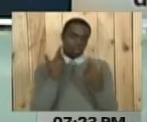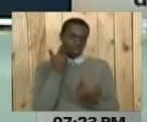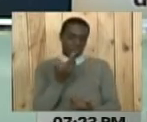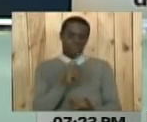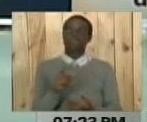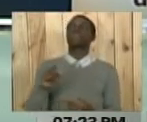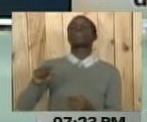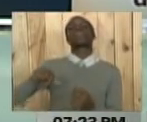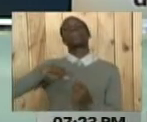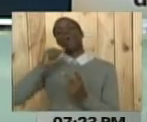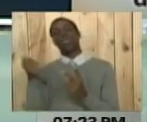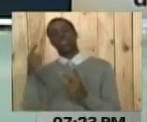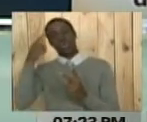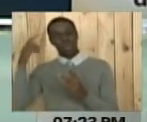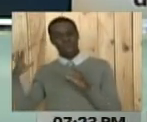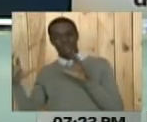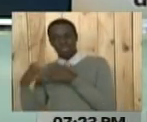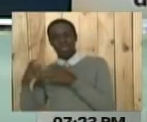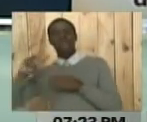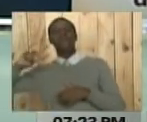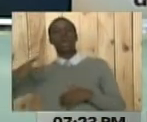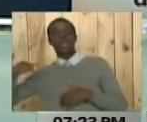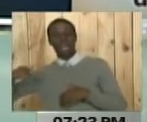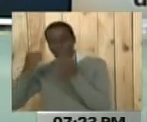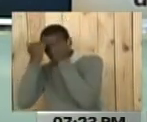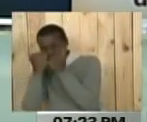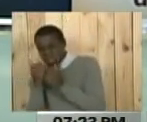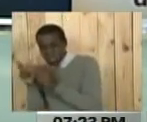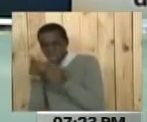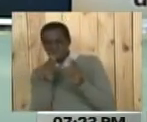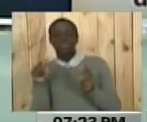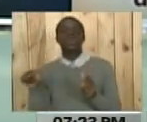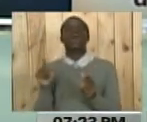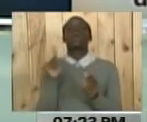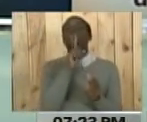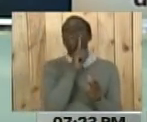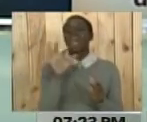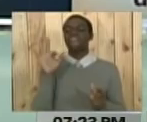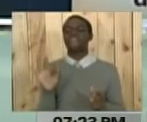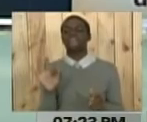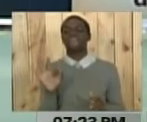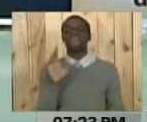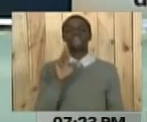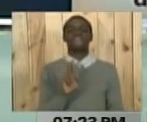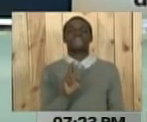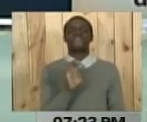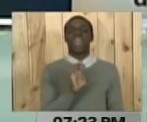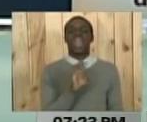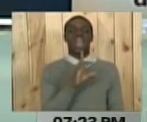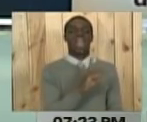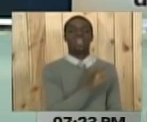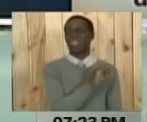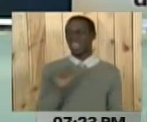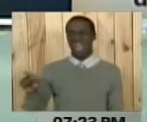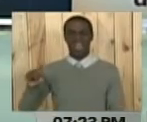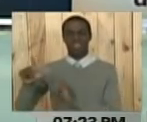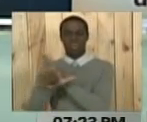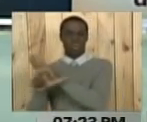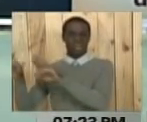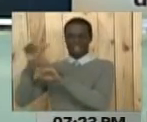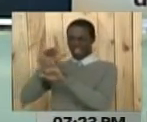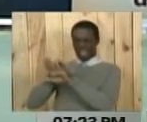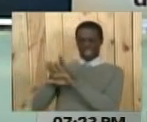uno del grupo terrorista Voluntad Popular, Freddy Guevara. Terrorista, sí. Es un grupo terrorista, fuera de la ley. Yo aspiro